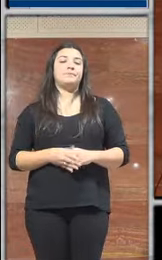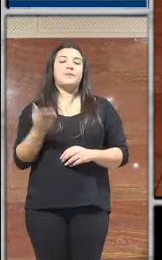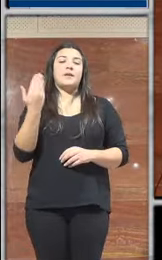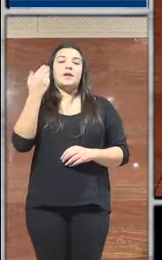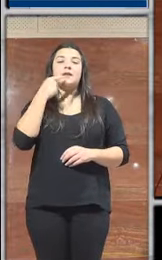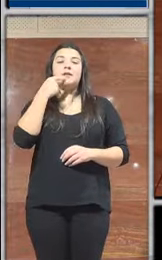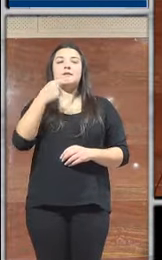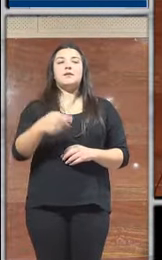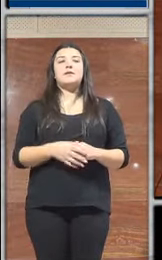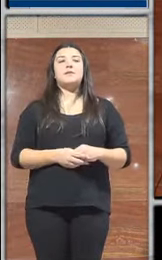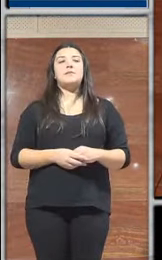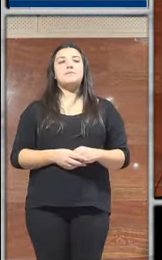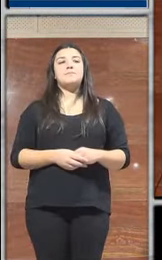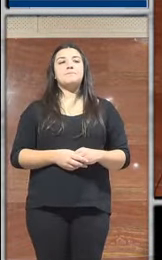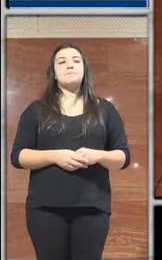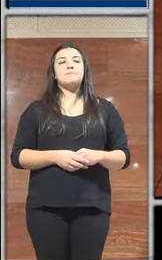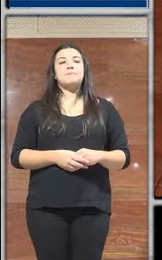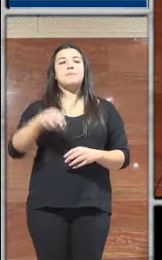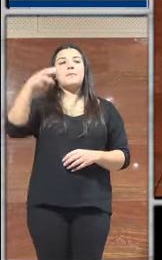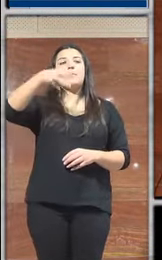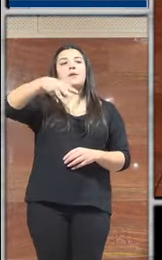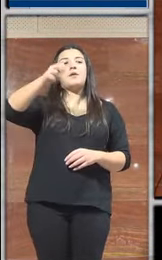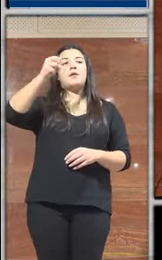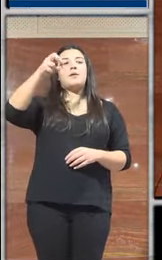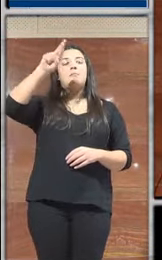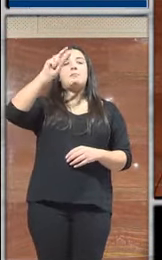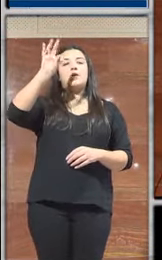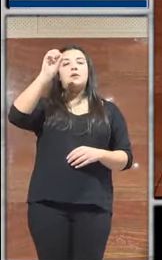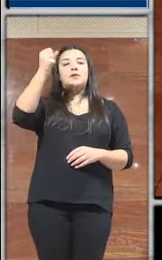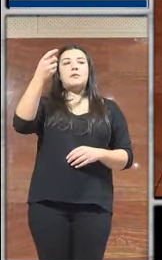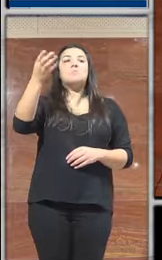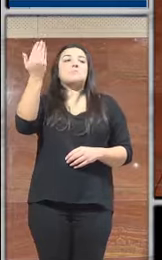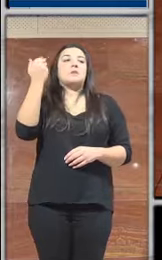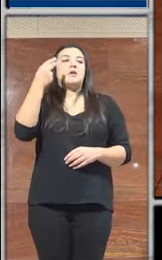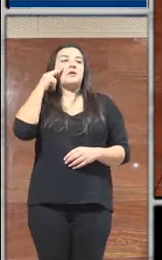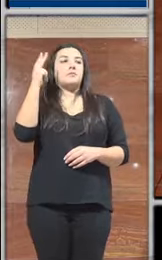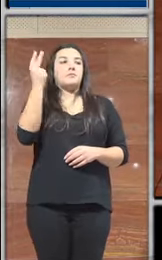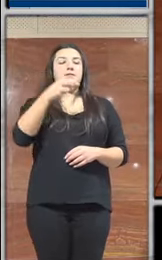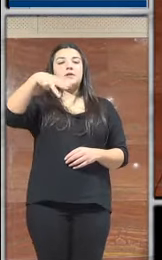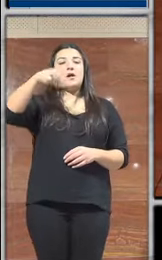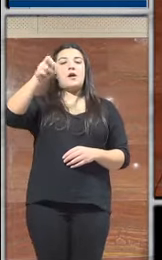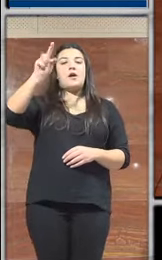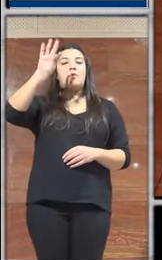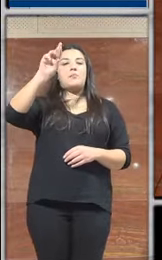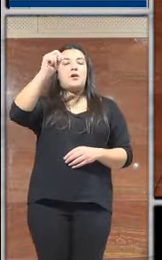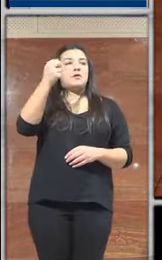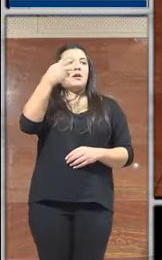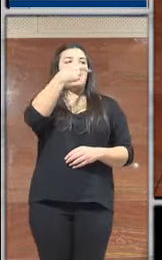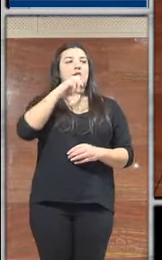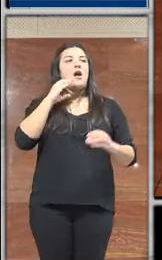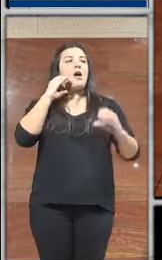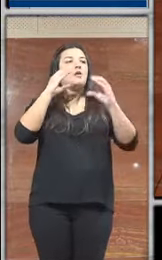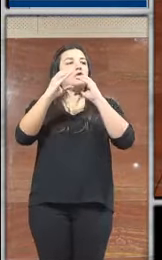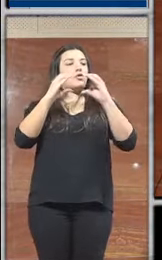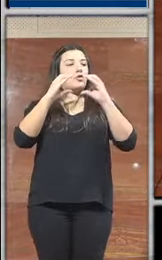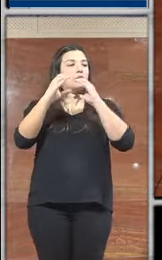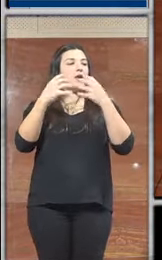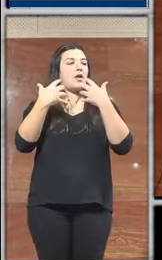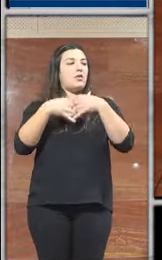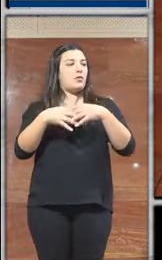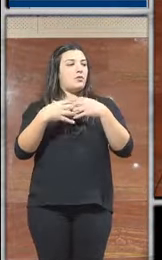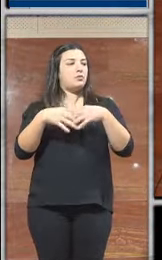nada que me extienda, Marta, los que pudisteis, bueno, ayer visteis a Marta expresándose en el proyecto de Valencia con su comunicador, algunas personas la visteis